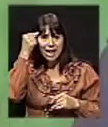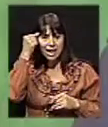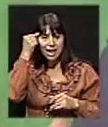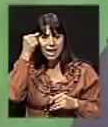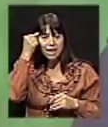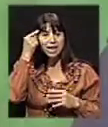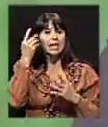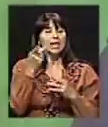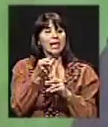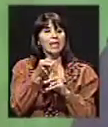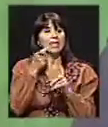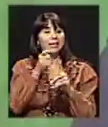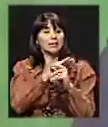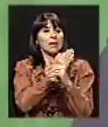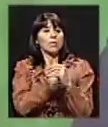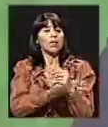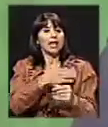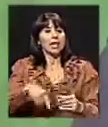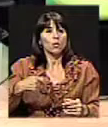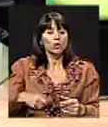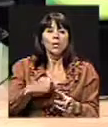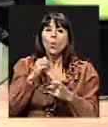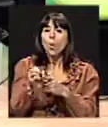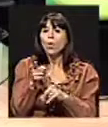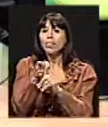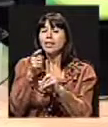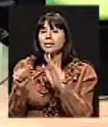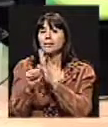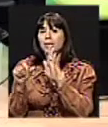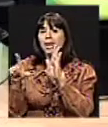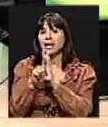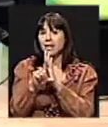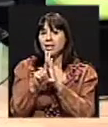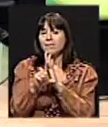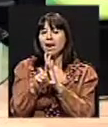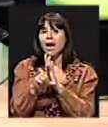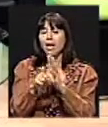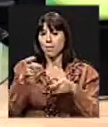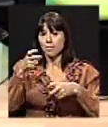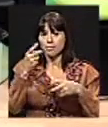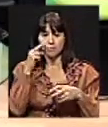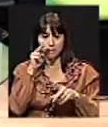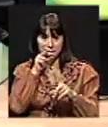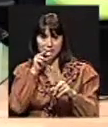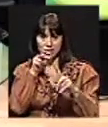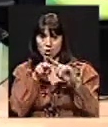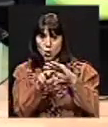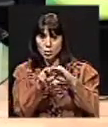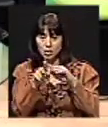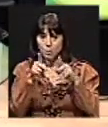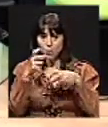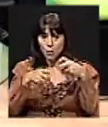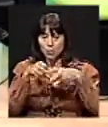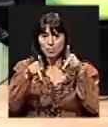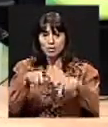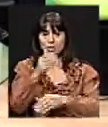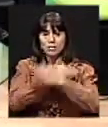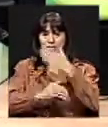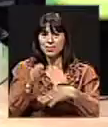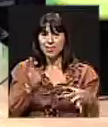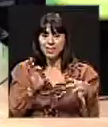tener desde el Poder Ejecutivo o desde la Asamblea Legislativa sobre los problemas que enfrenta la población con discapacidad tiene que ver